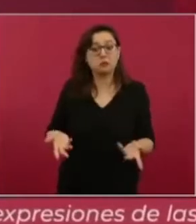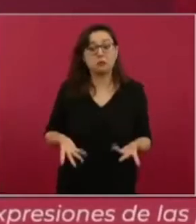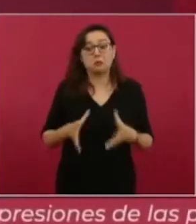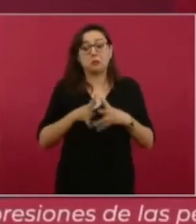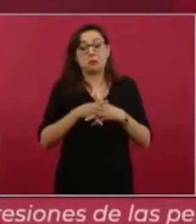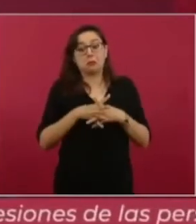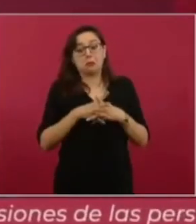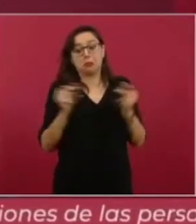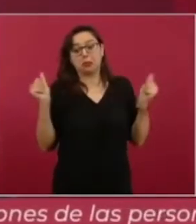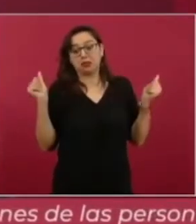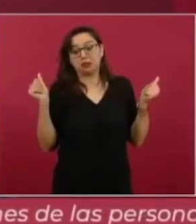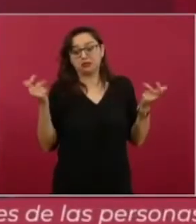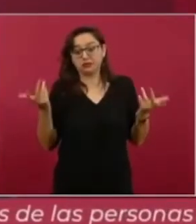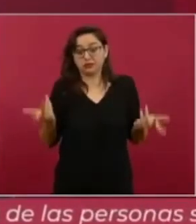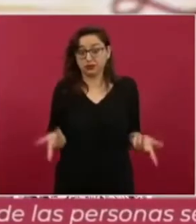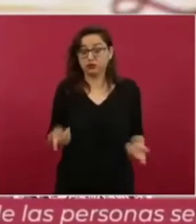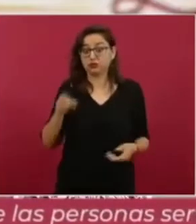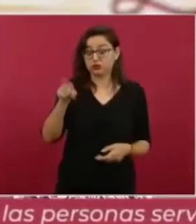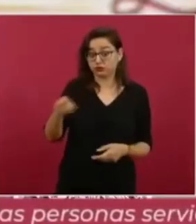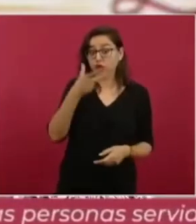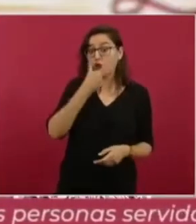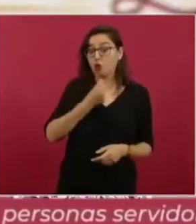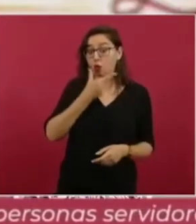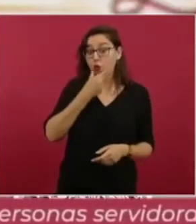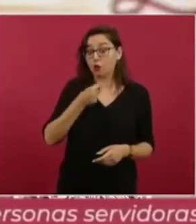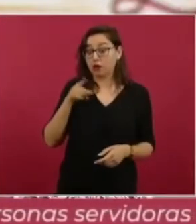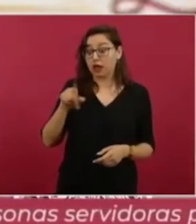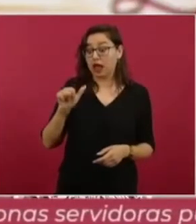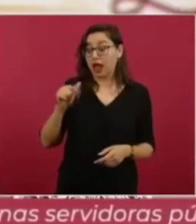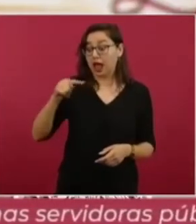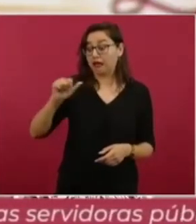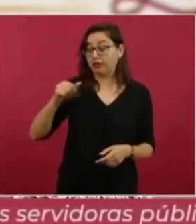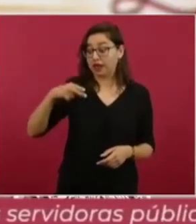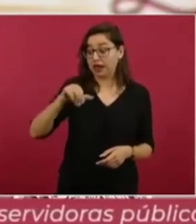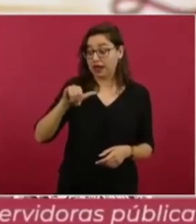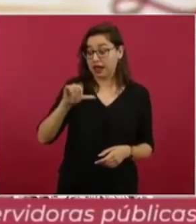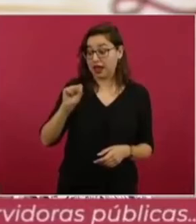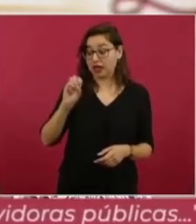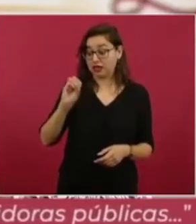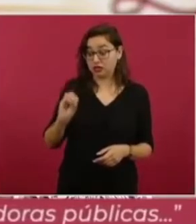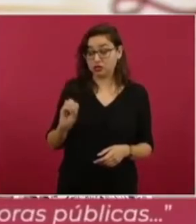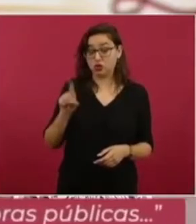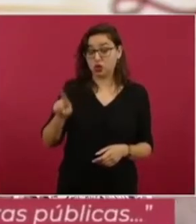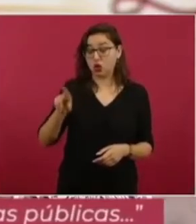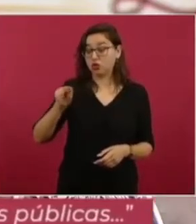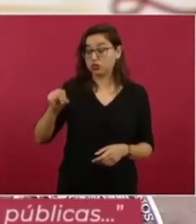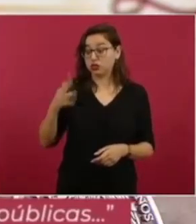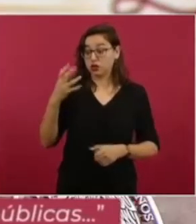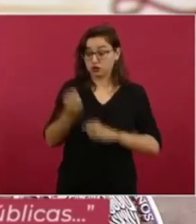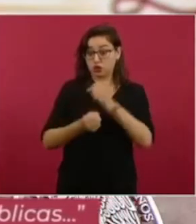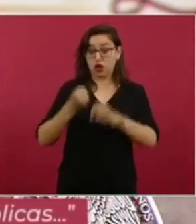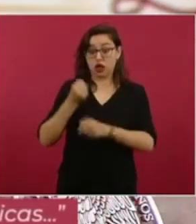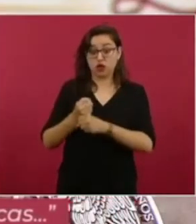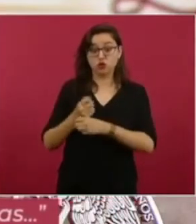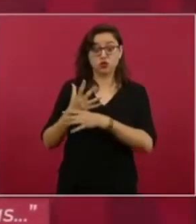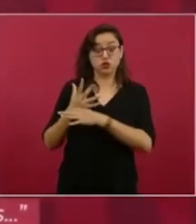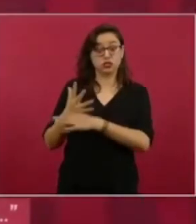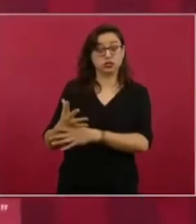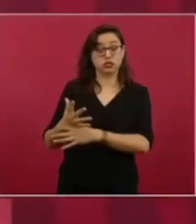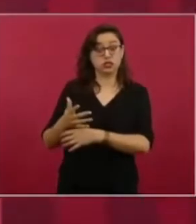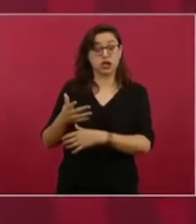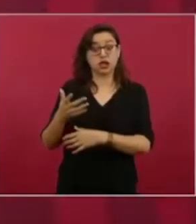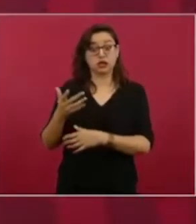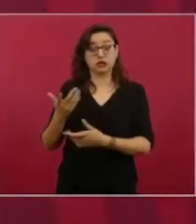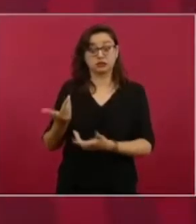solicitamos que este señor Atanasio Vázquez Lucas, 84 años de edad, no se le